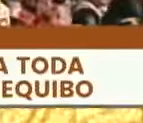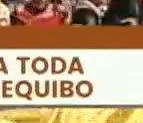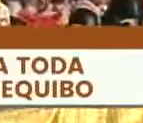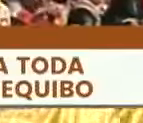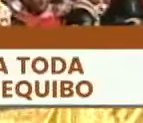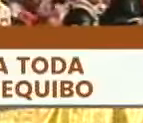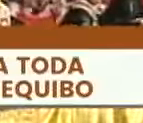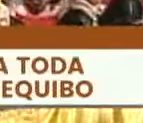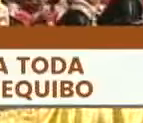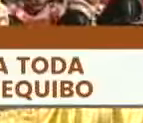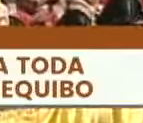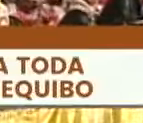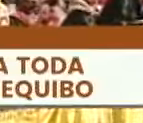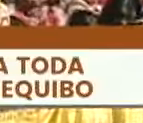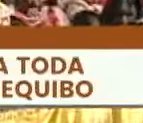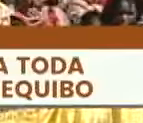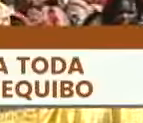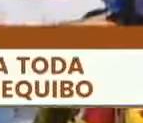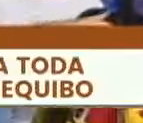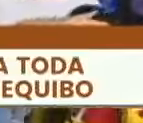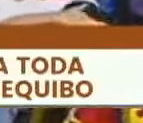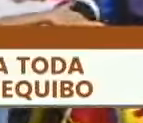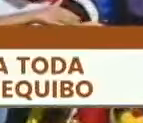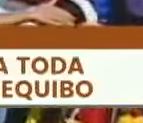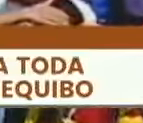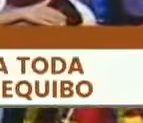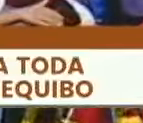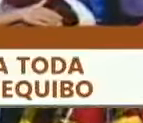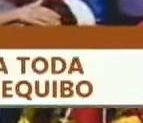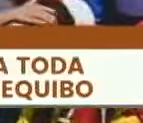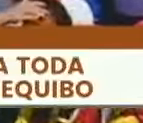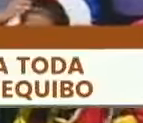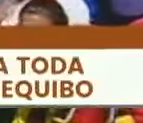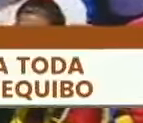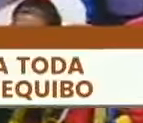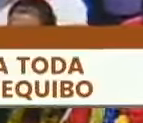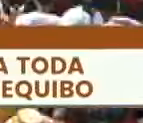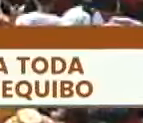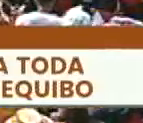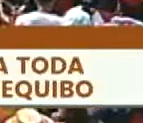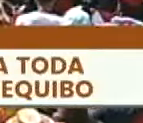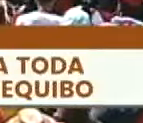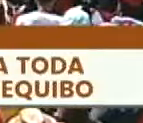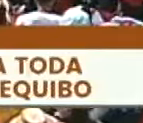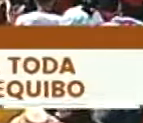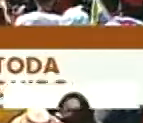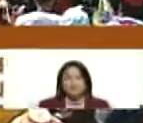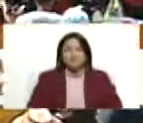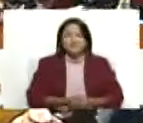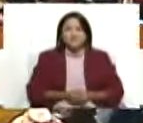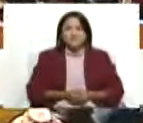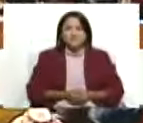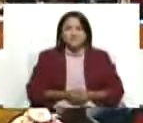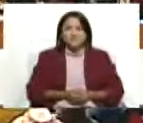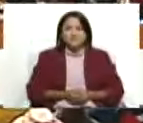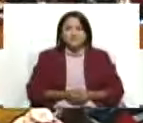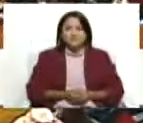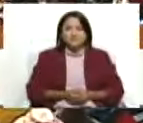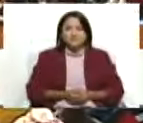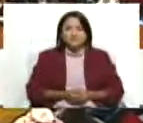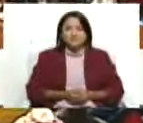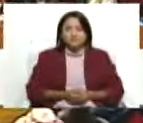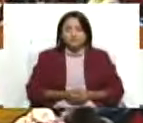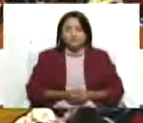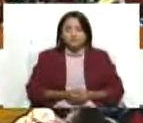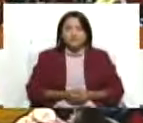La de Venezuela establece la consulta. Por ahí andan unos y unas hablando que